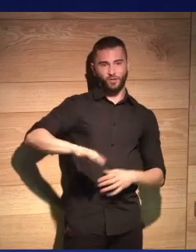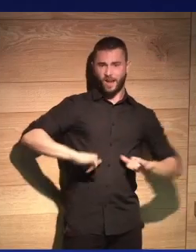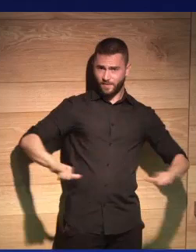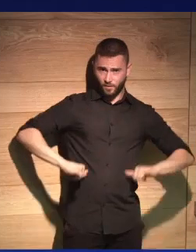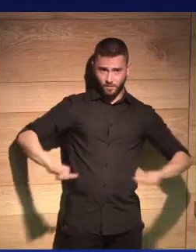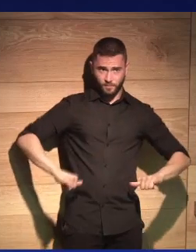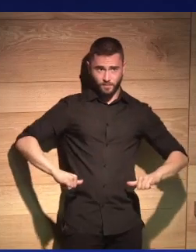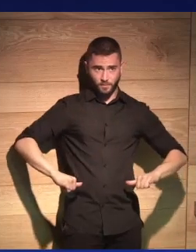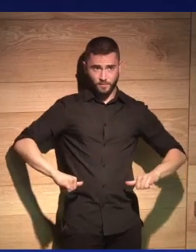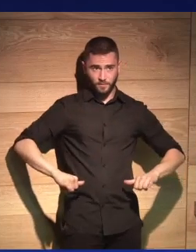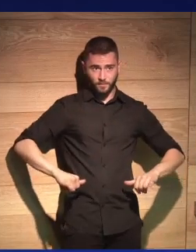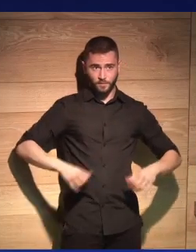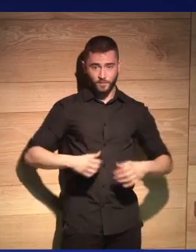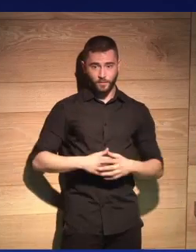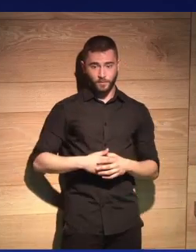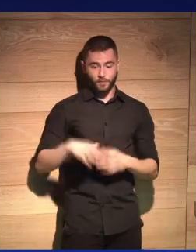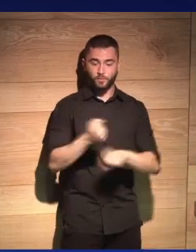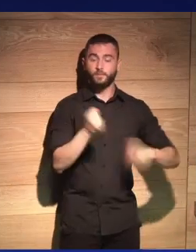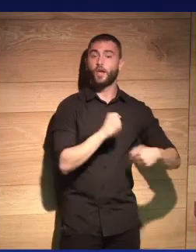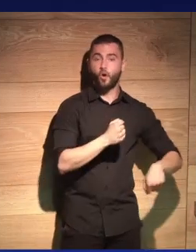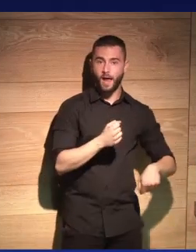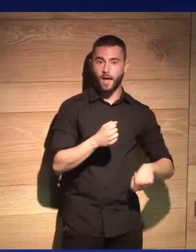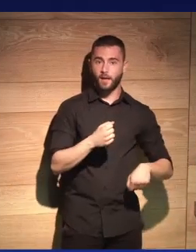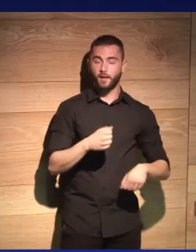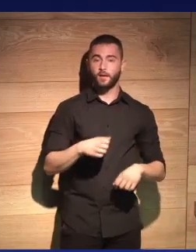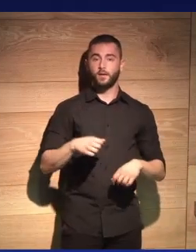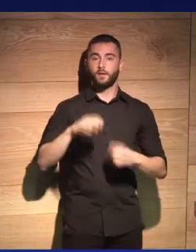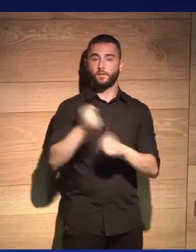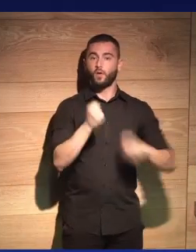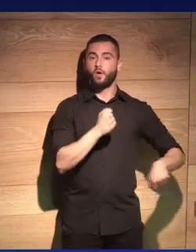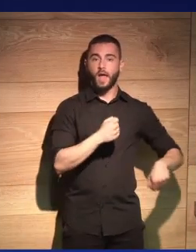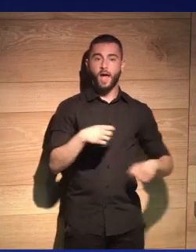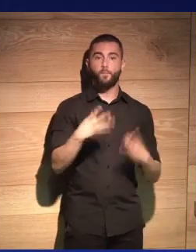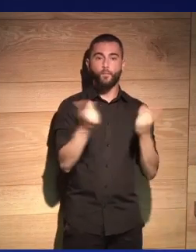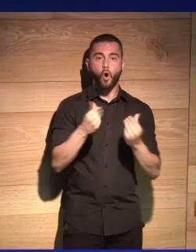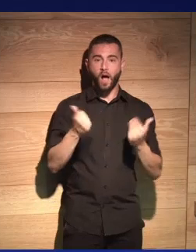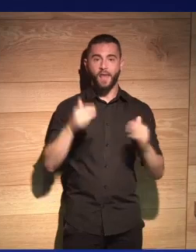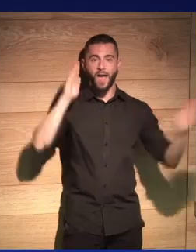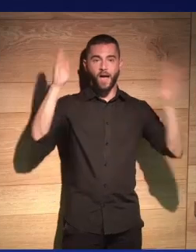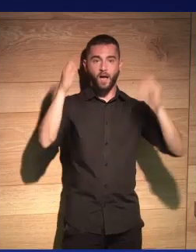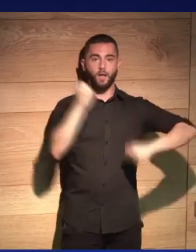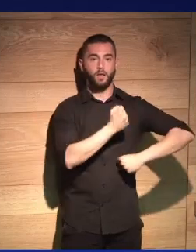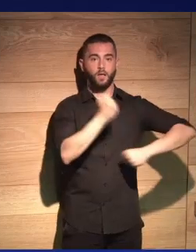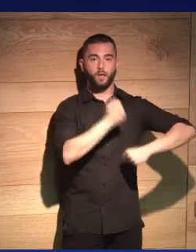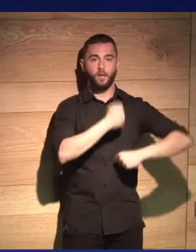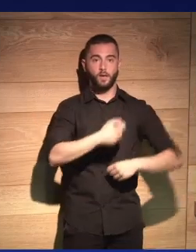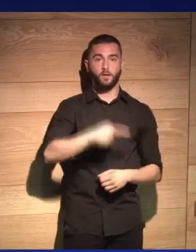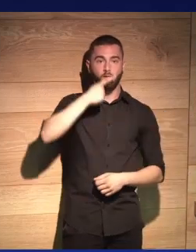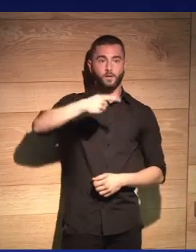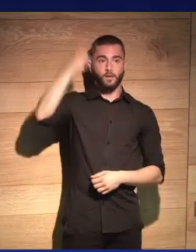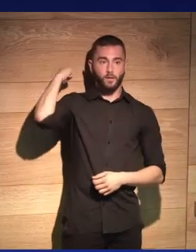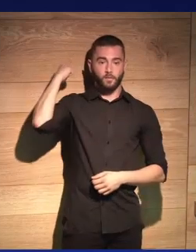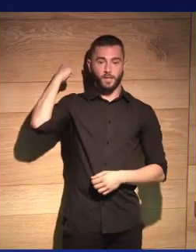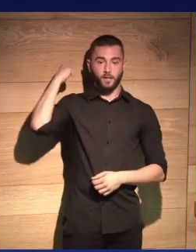¿no? Dejé una fregona mojada el invierno pasado afuera y se congeló. Los pelos de la fregona quedaron así